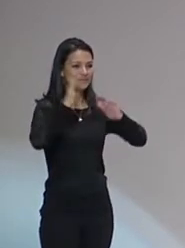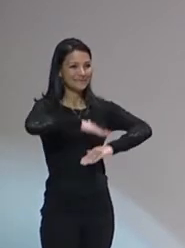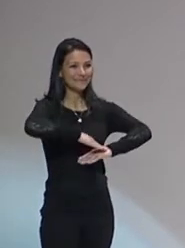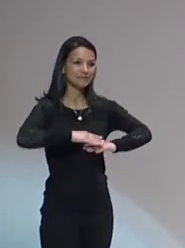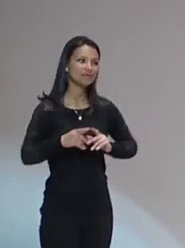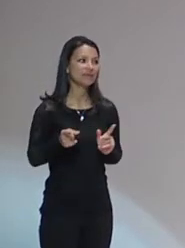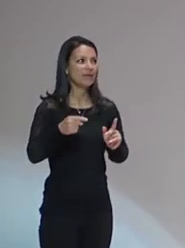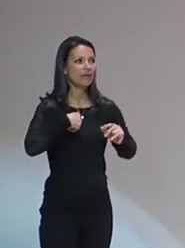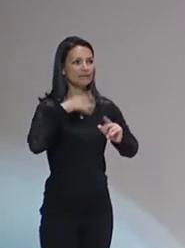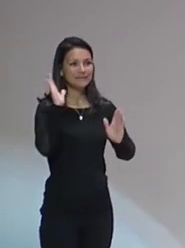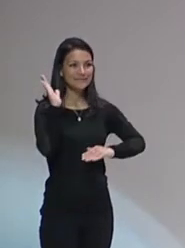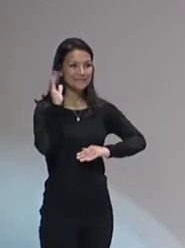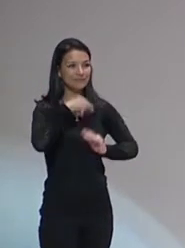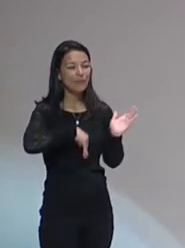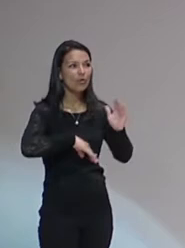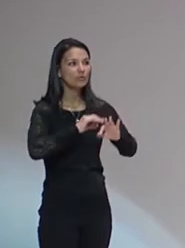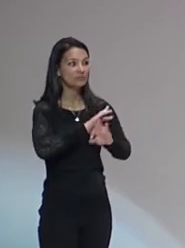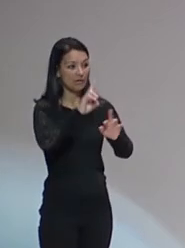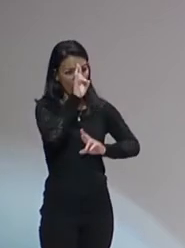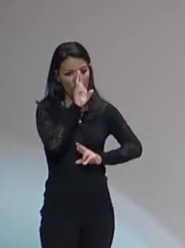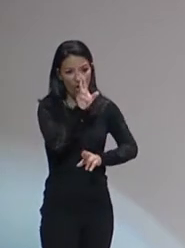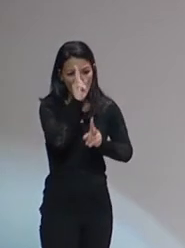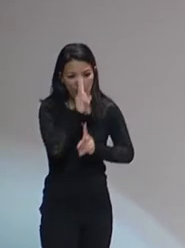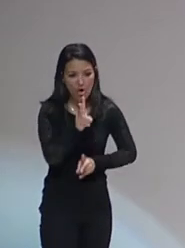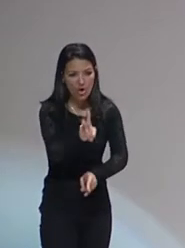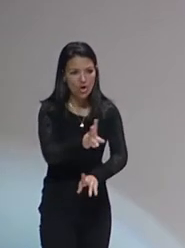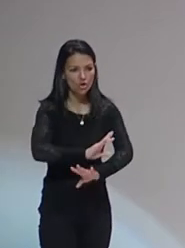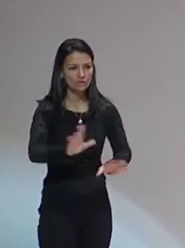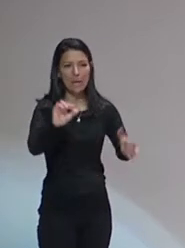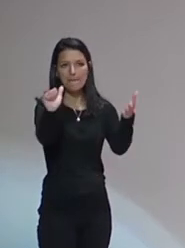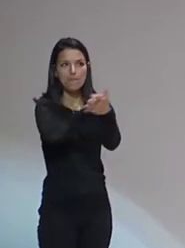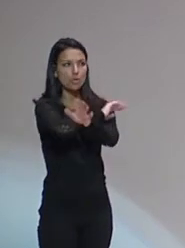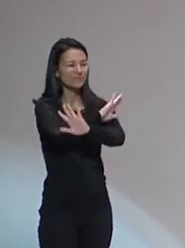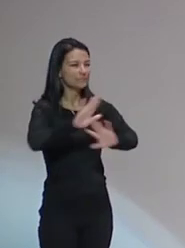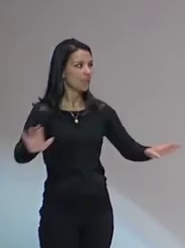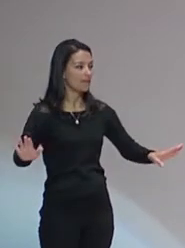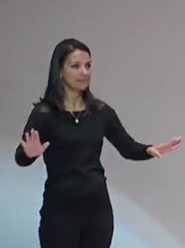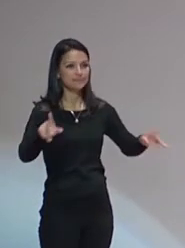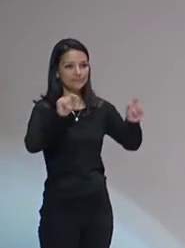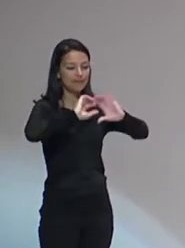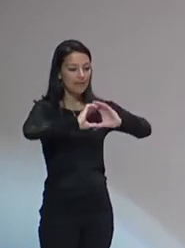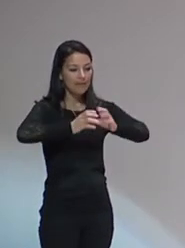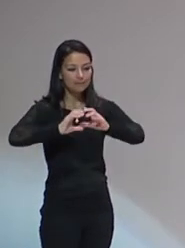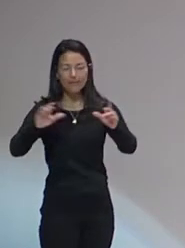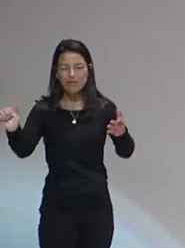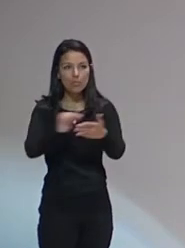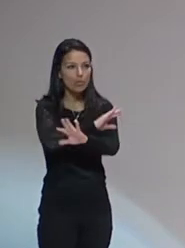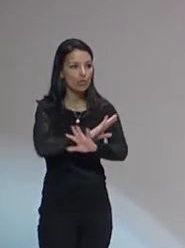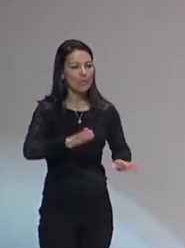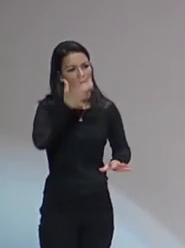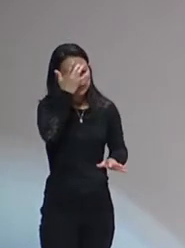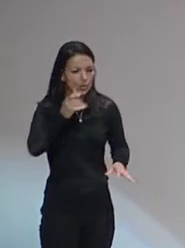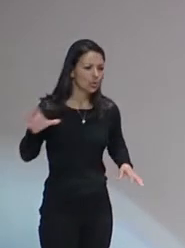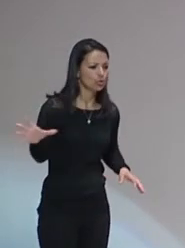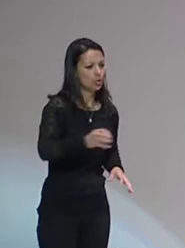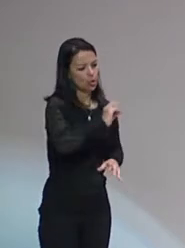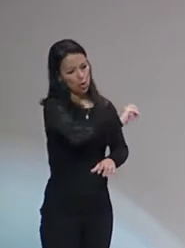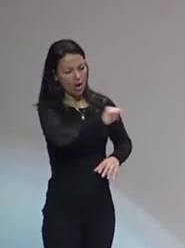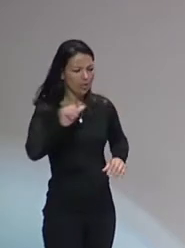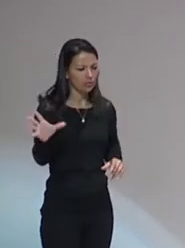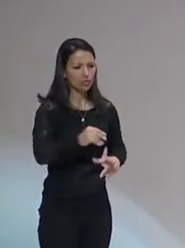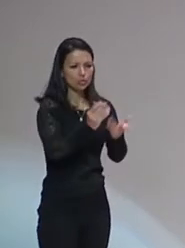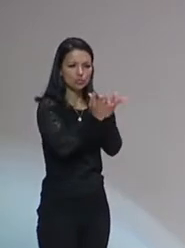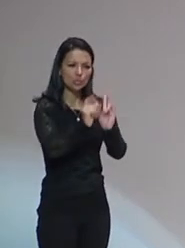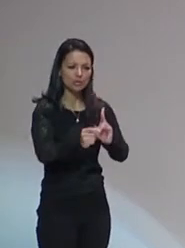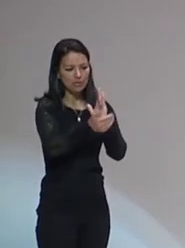deben desaparecer de las aulas de clases. Porque todos los chicos y las chicas tienen potencialidades diferentes y